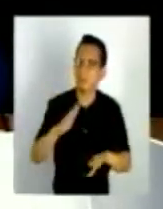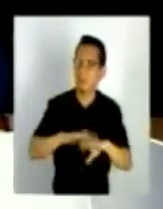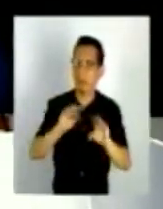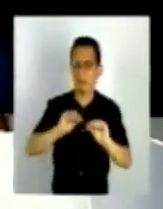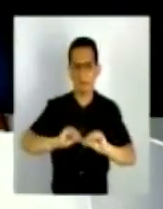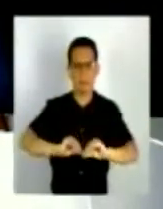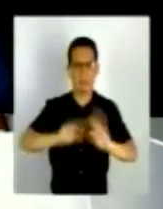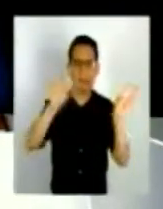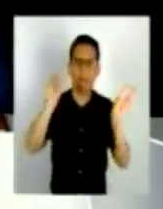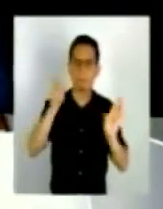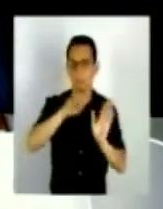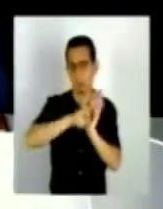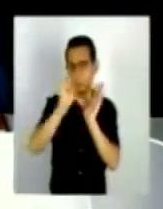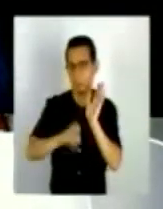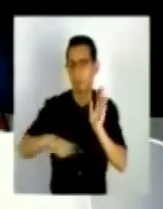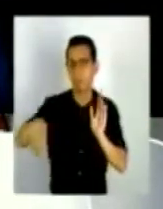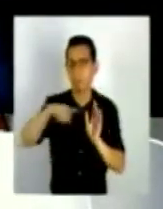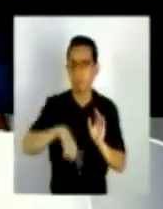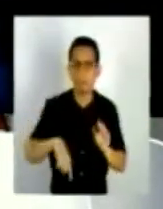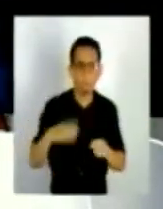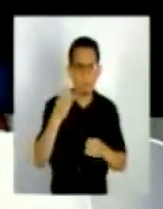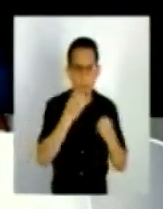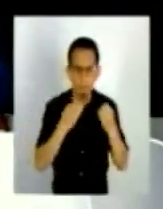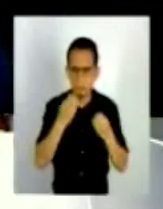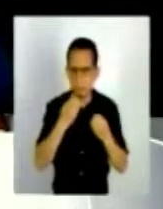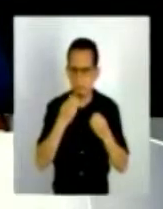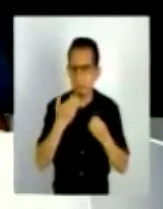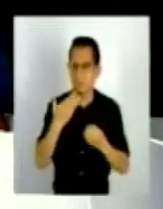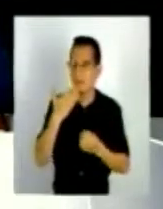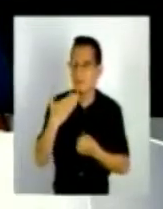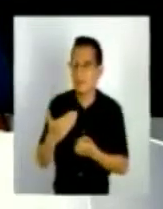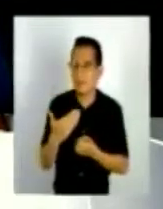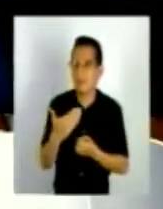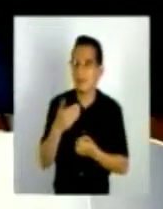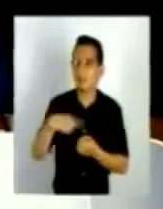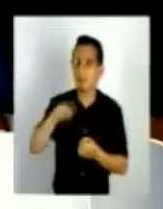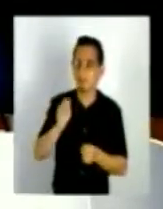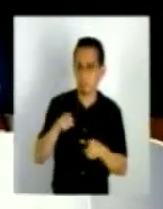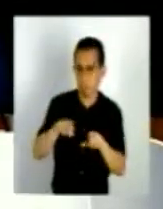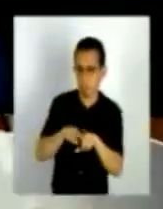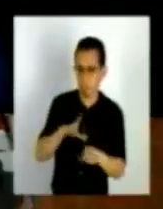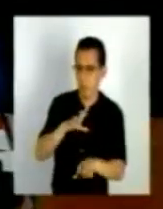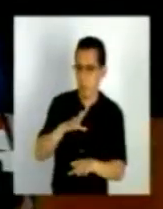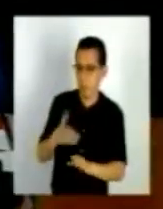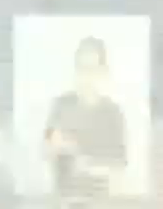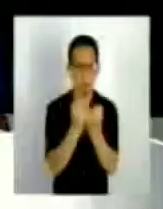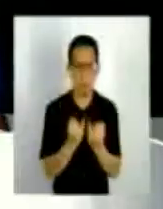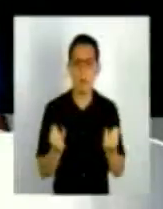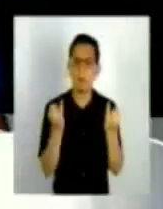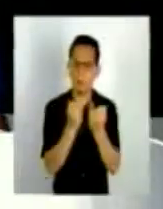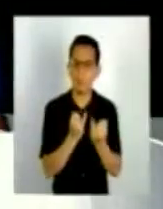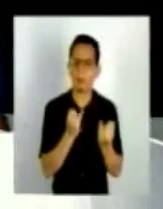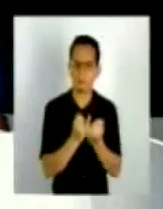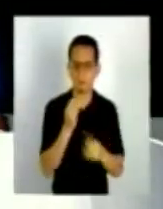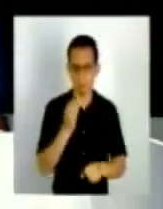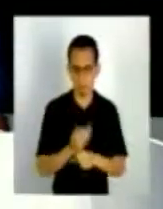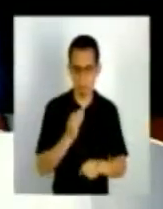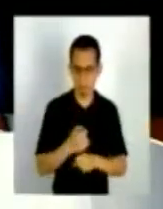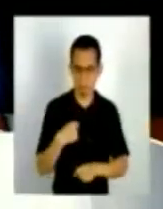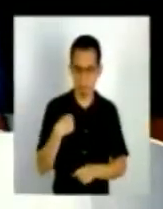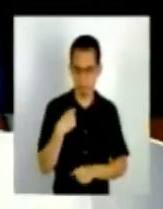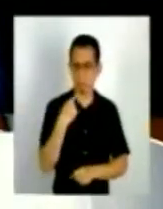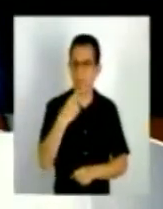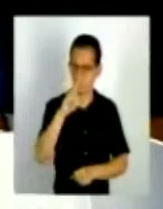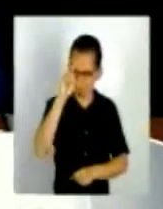claridad en aquello que significa evaluación de los compromisos que adquiere el gobierno. Presupuestar